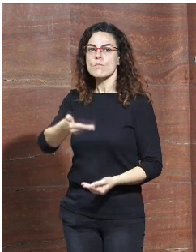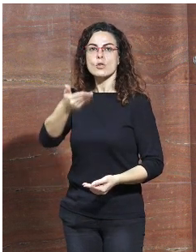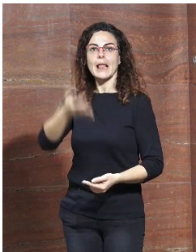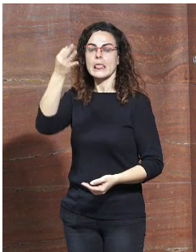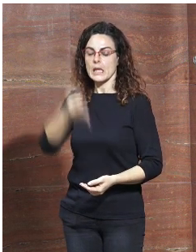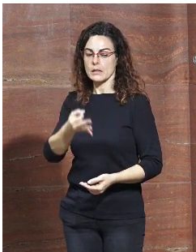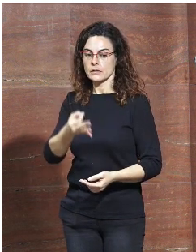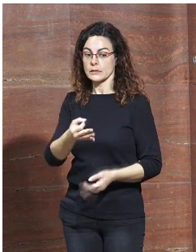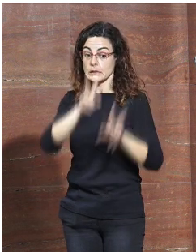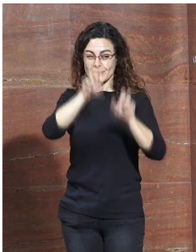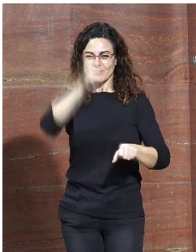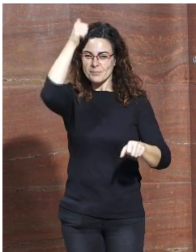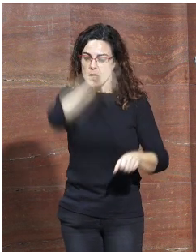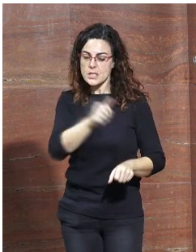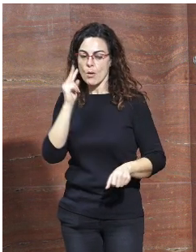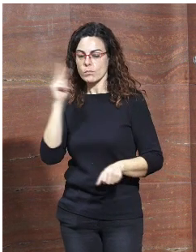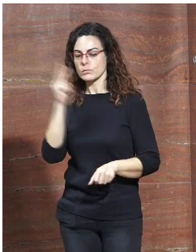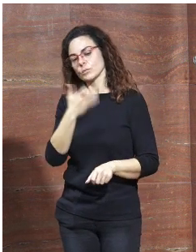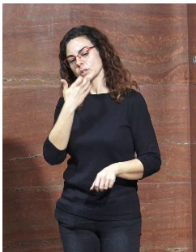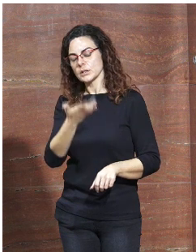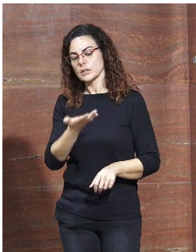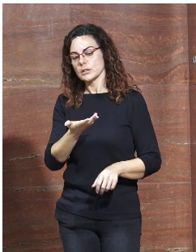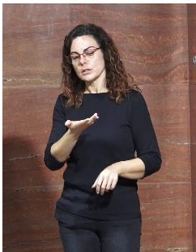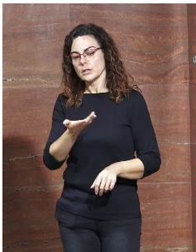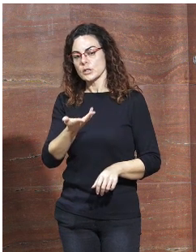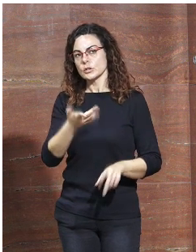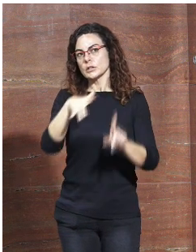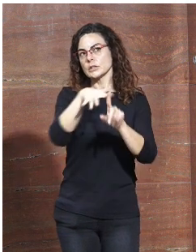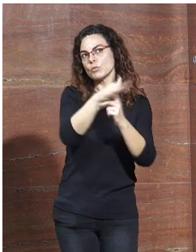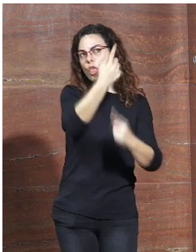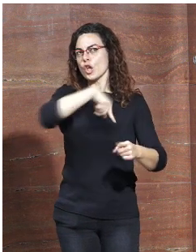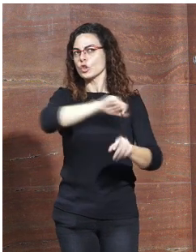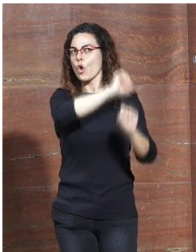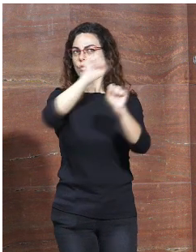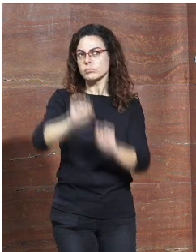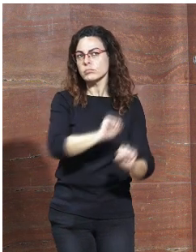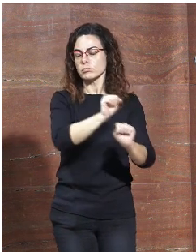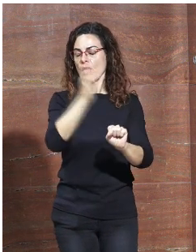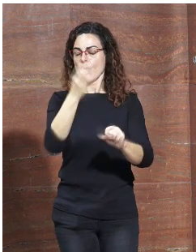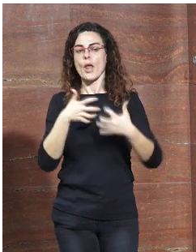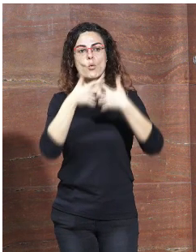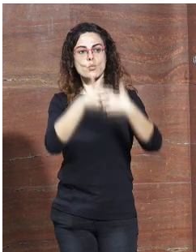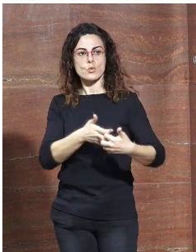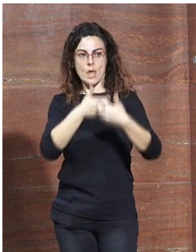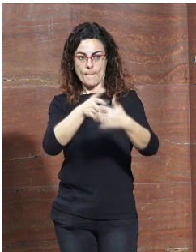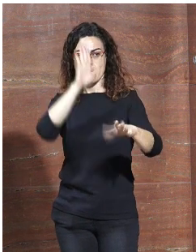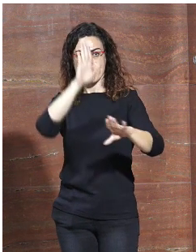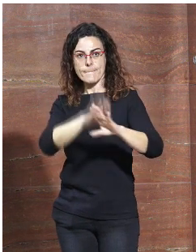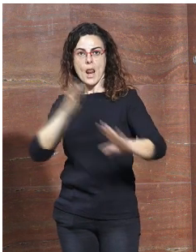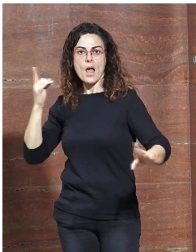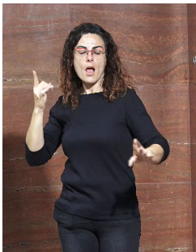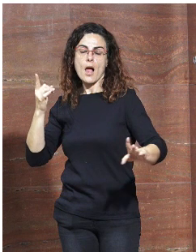al machismo como paradigma de lo que tenemos que combatir, para entender otro ismo,